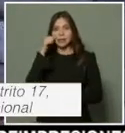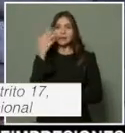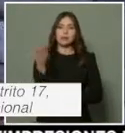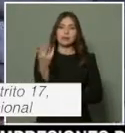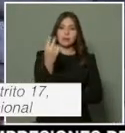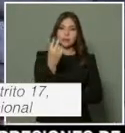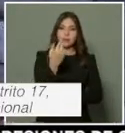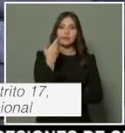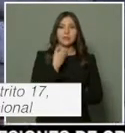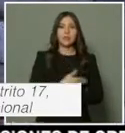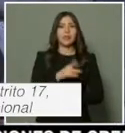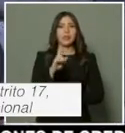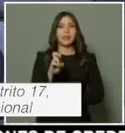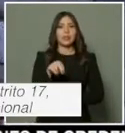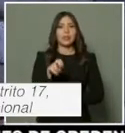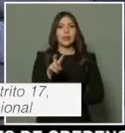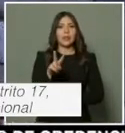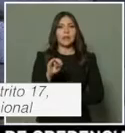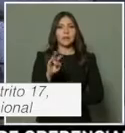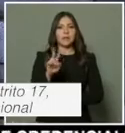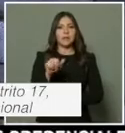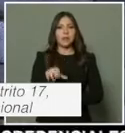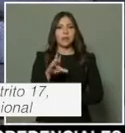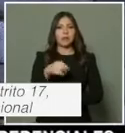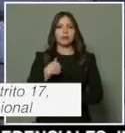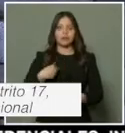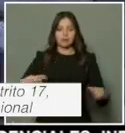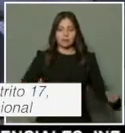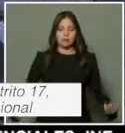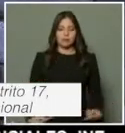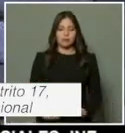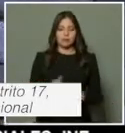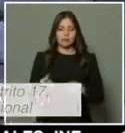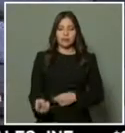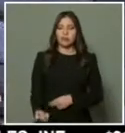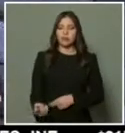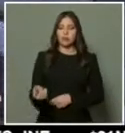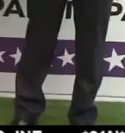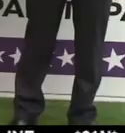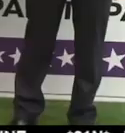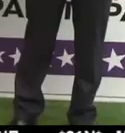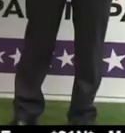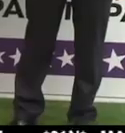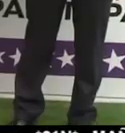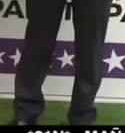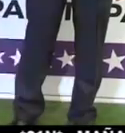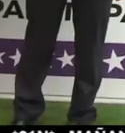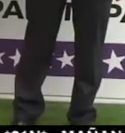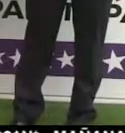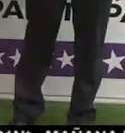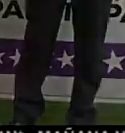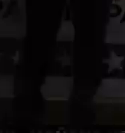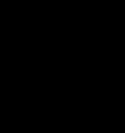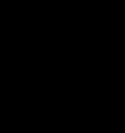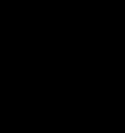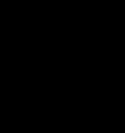Partido Revolucionario Institucional, informó que trabajará por crear una ley cívica y de seguridad. Mariana Sánchez, 21 Noticias.